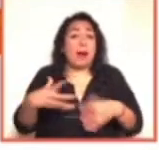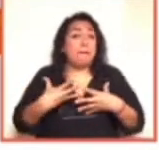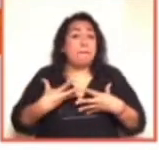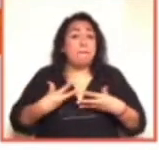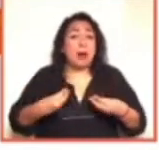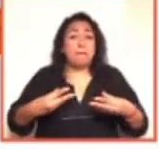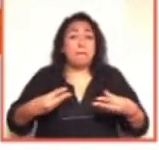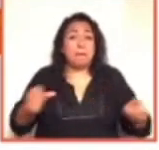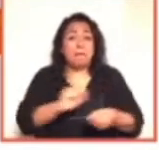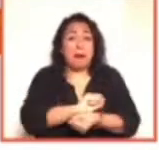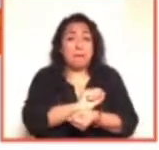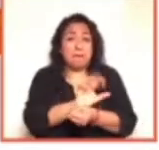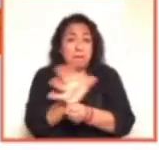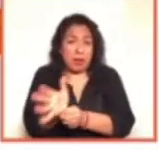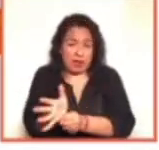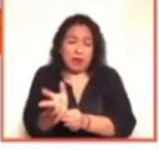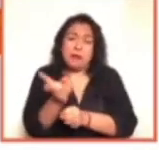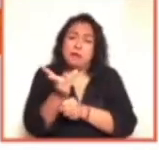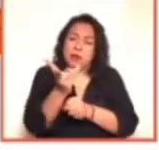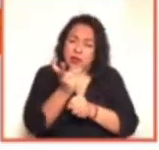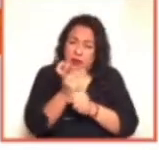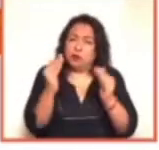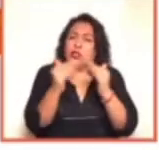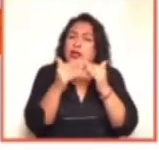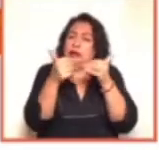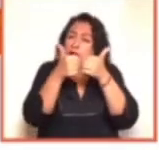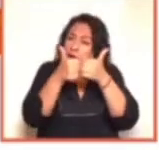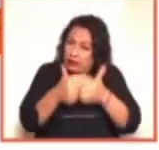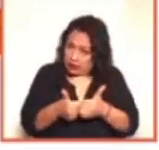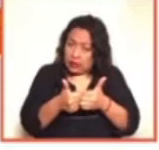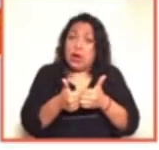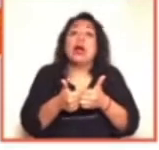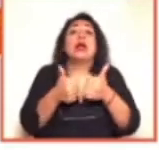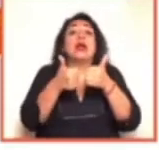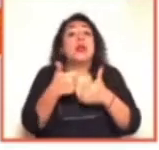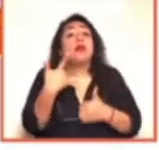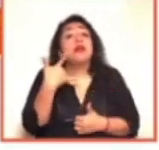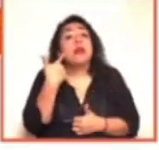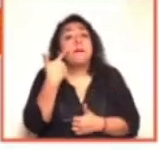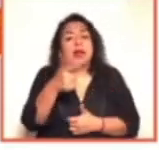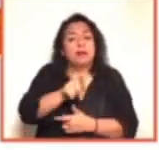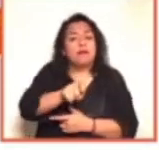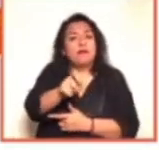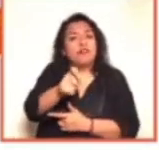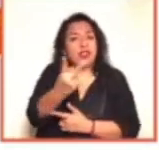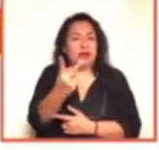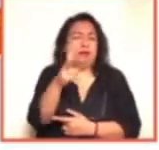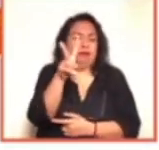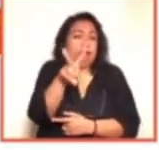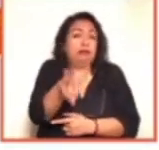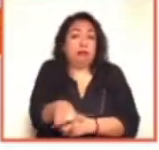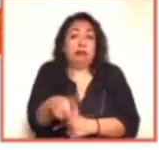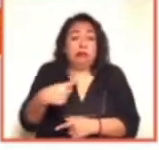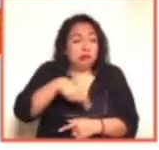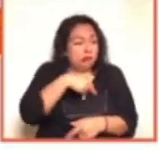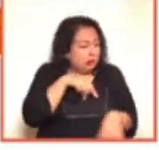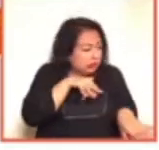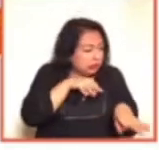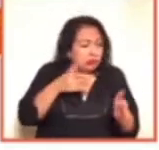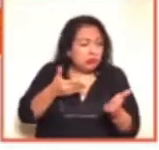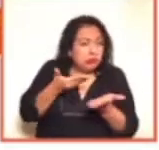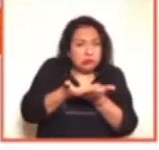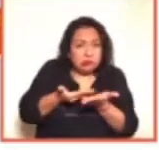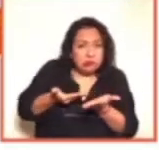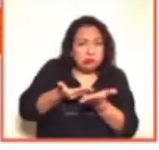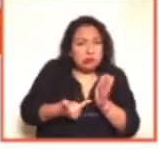país, así que los invitamos a quedarse en casa y que se queden en la programación de Canal 22. Créeme que estamos trabajando en muchas propuestas para